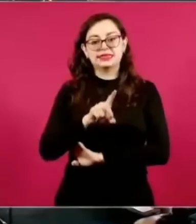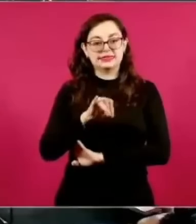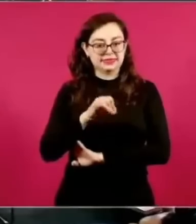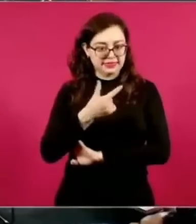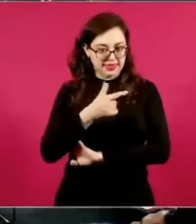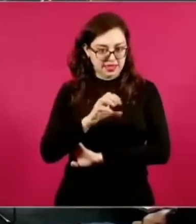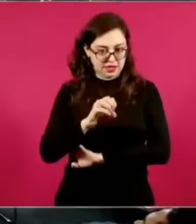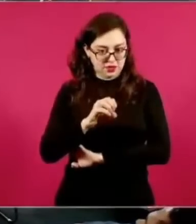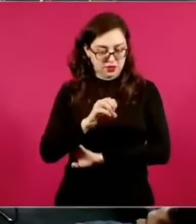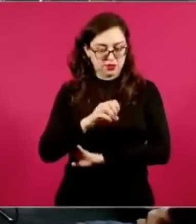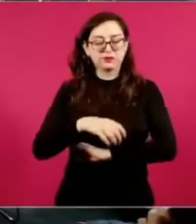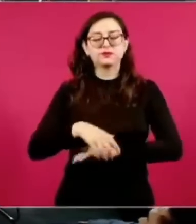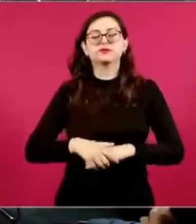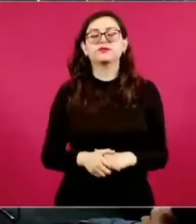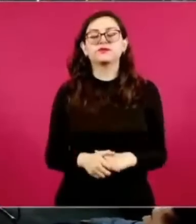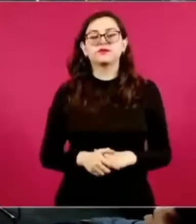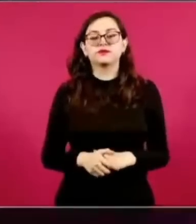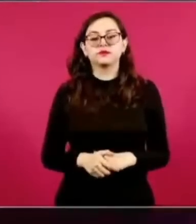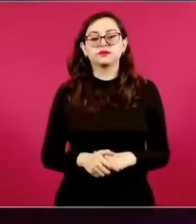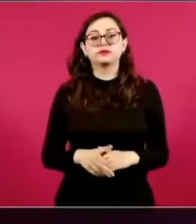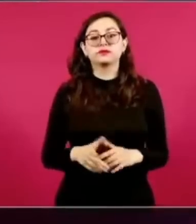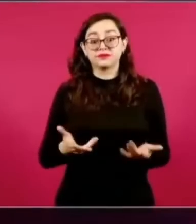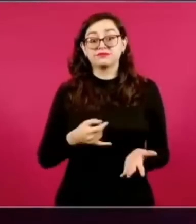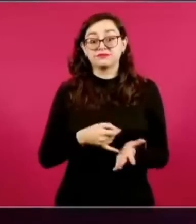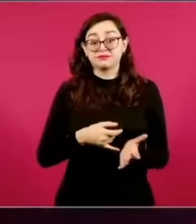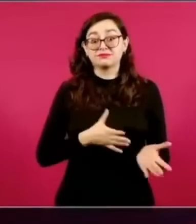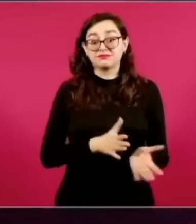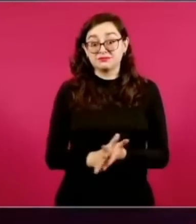y era con su imprenta,